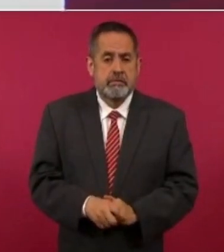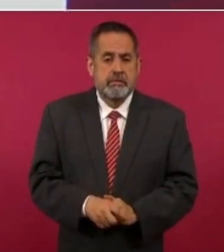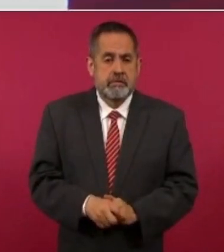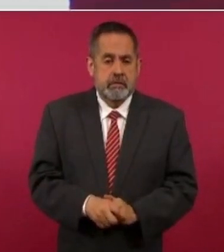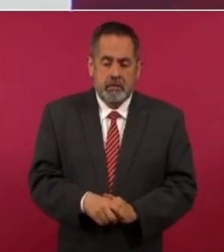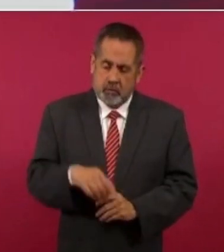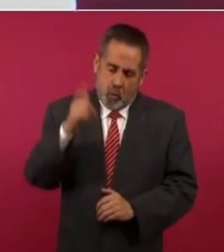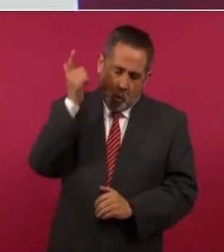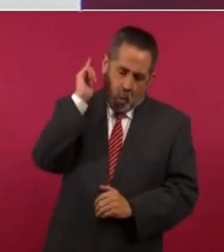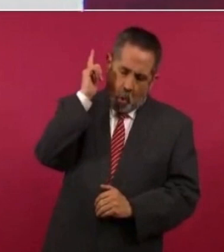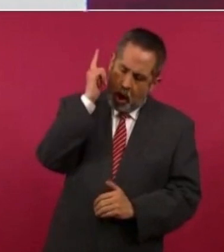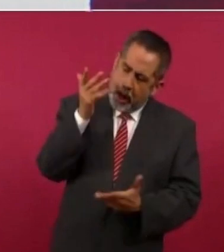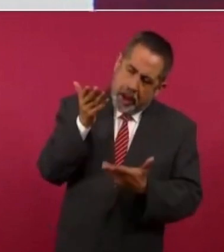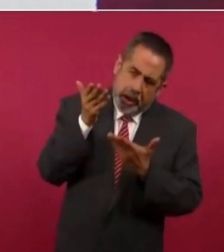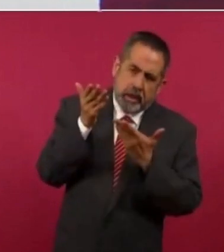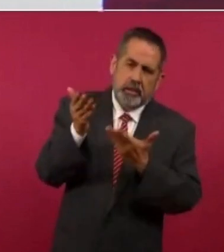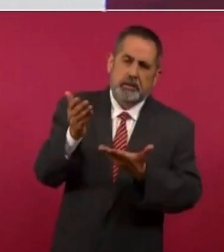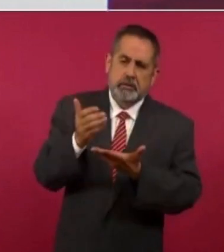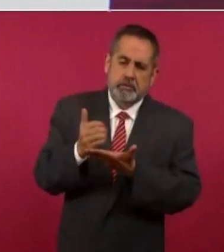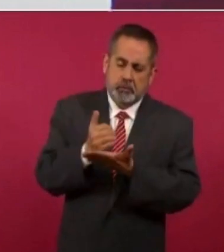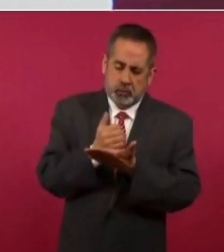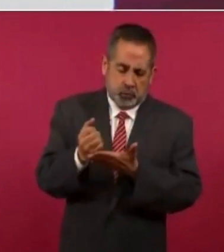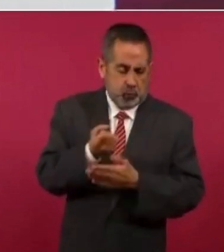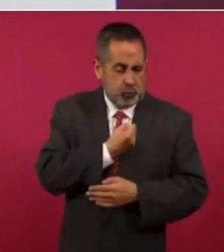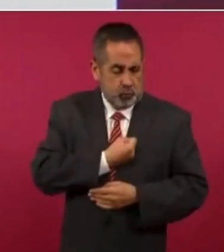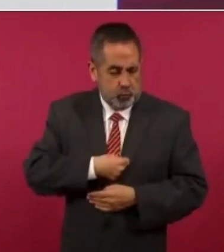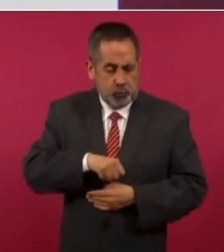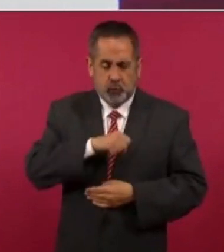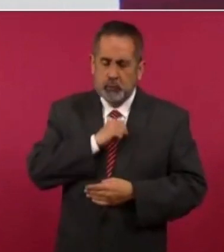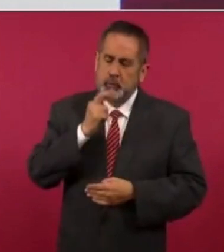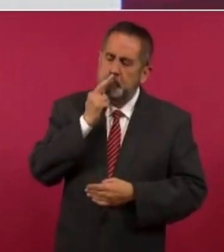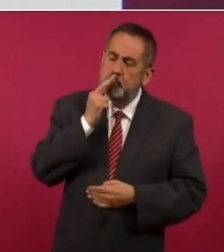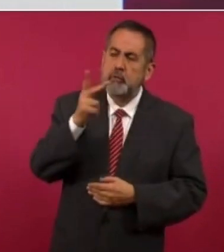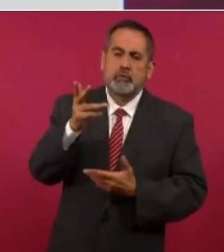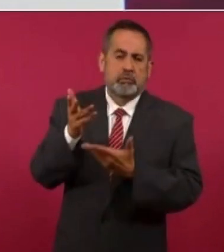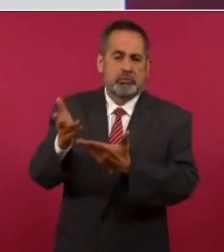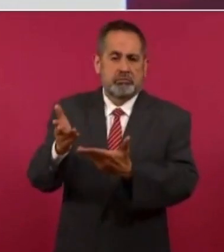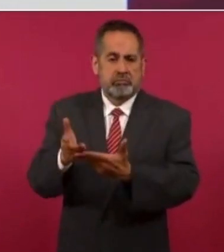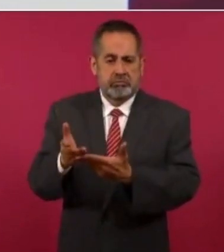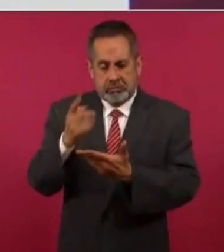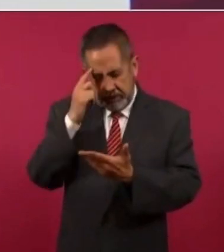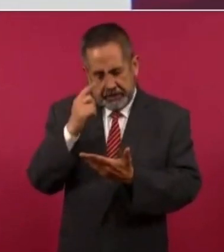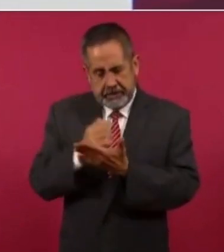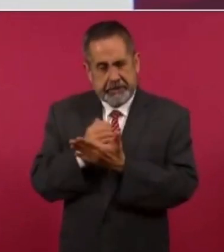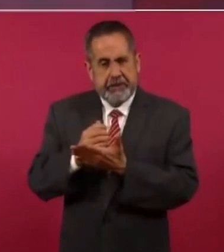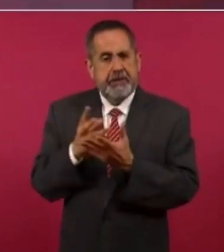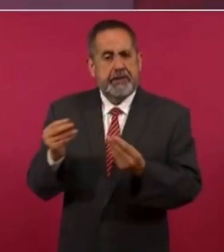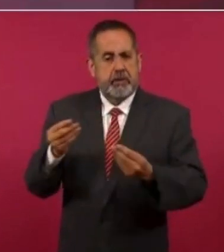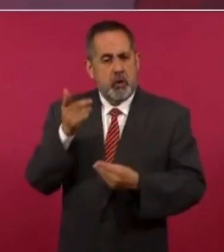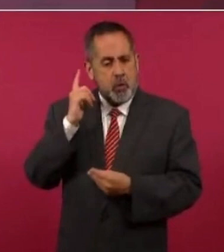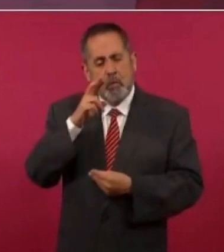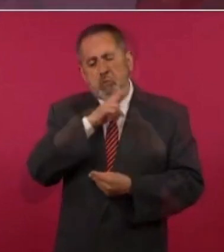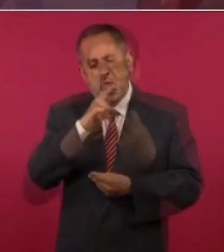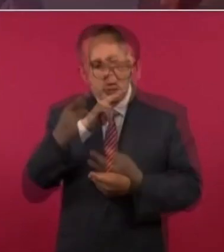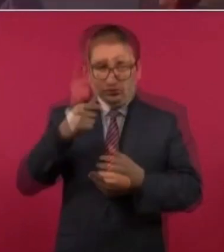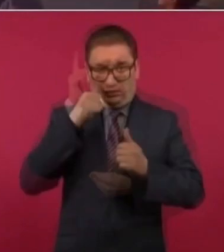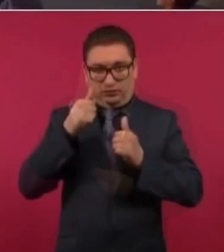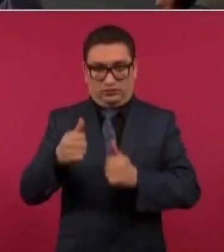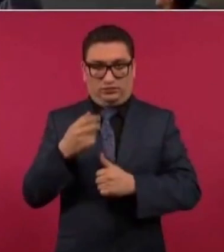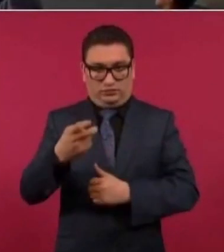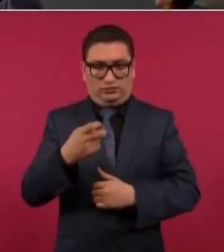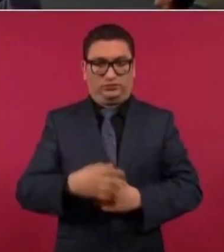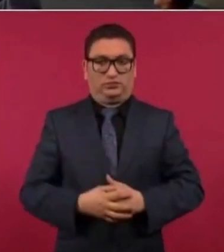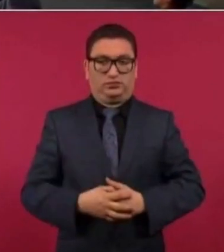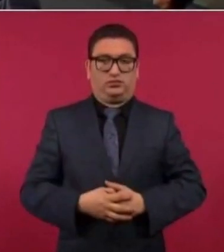Y le decíamos que se mejore, se recupere pronto.